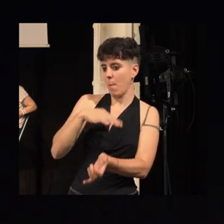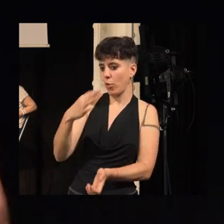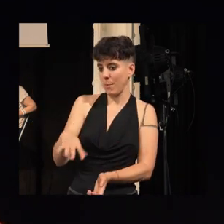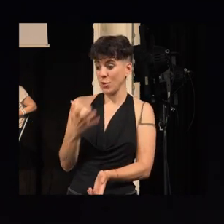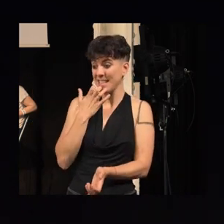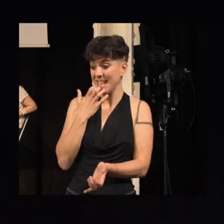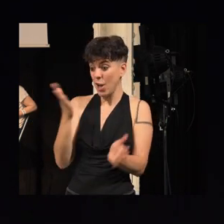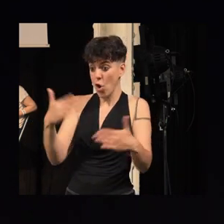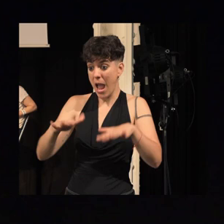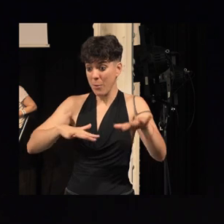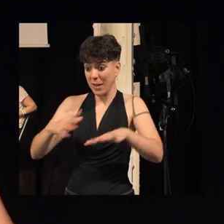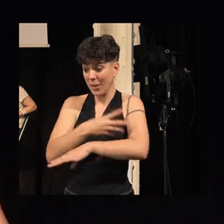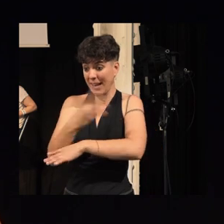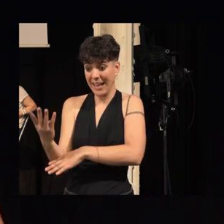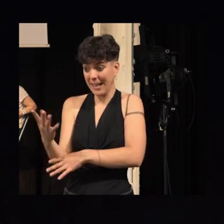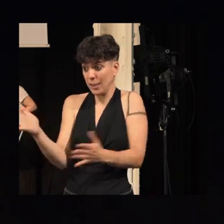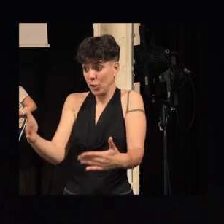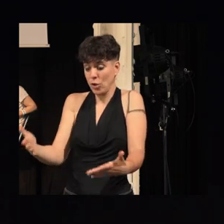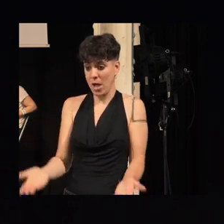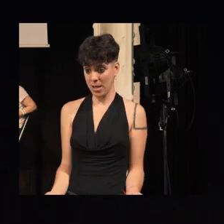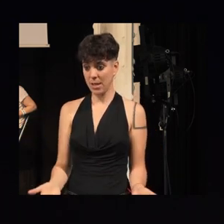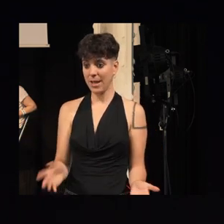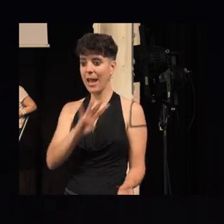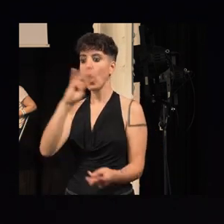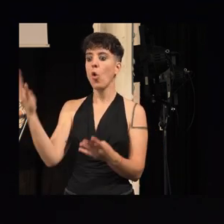una entelequia? Y la cuarta pregunta,